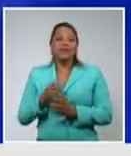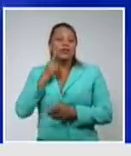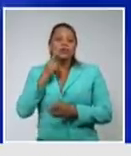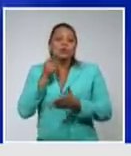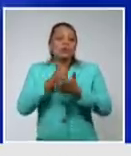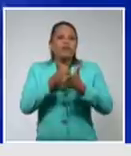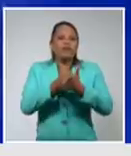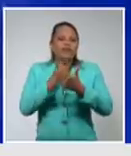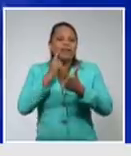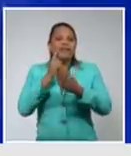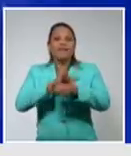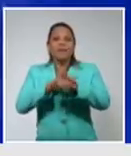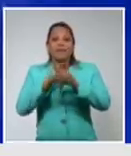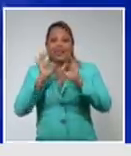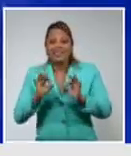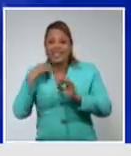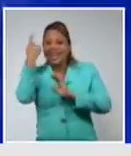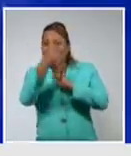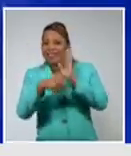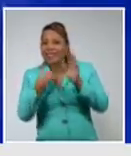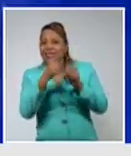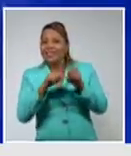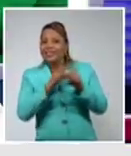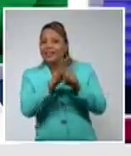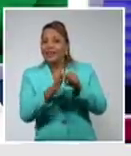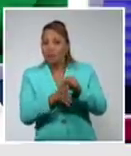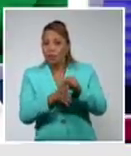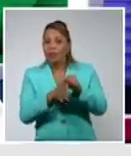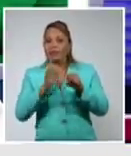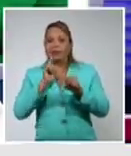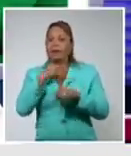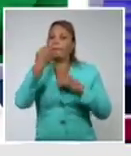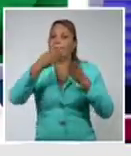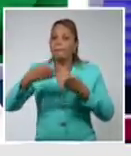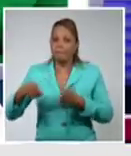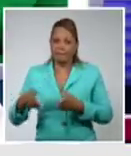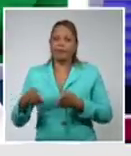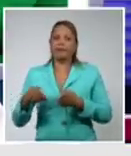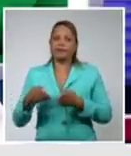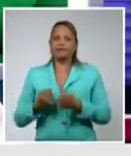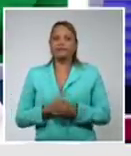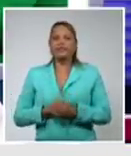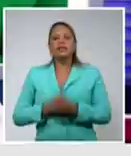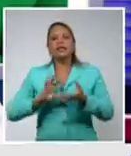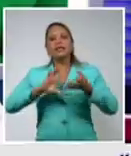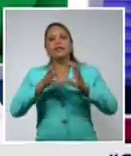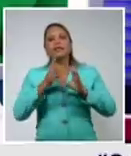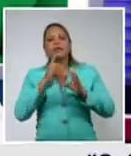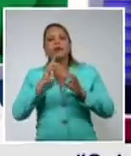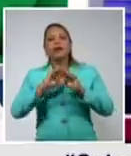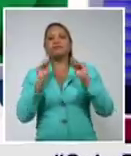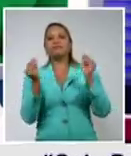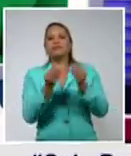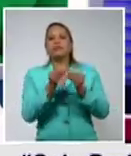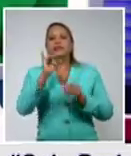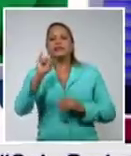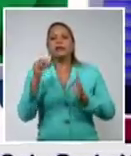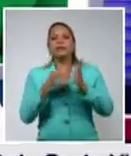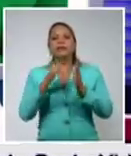enfermedad como esta, que mata, como siempre dijo. Bueno, de esta forma se acumulan